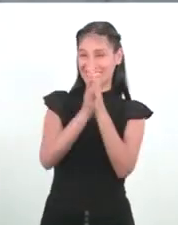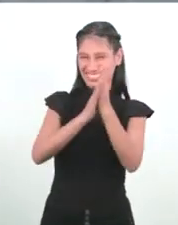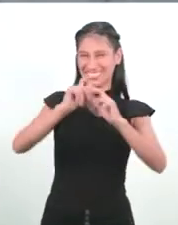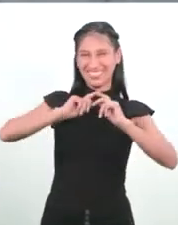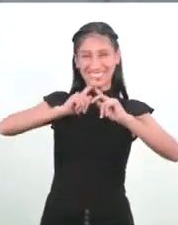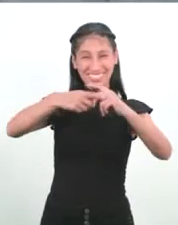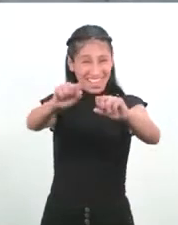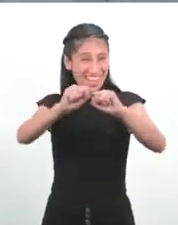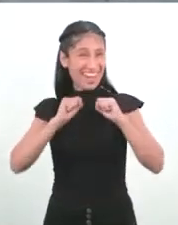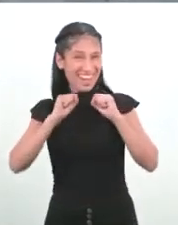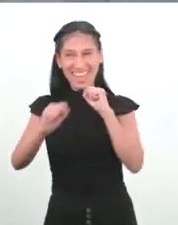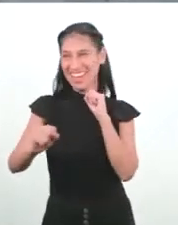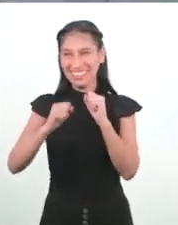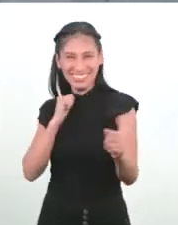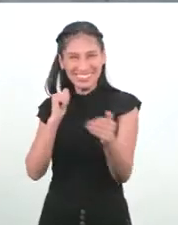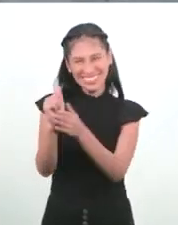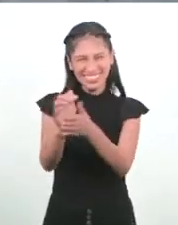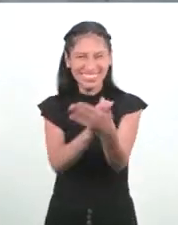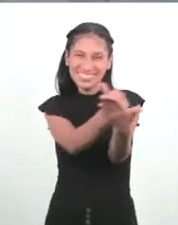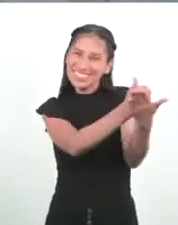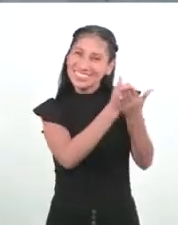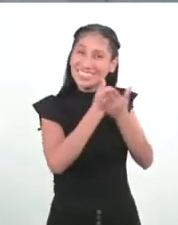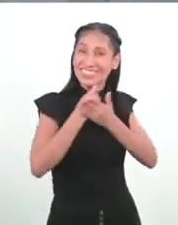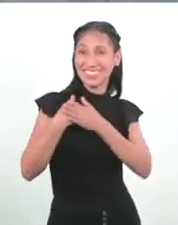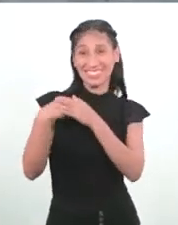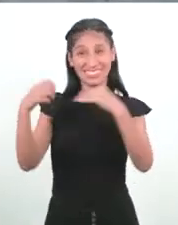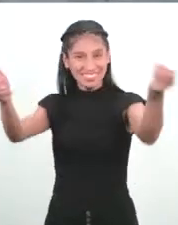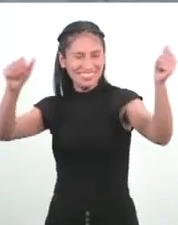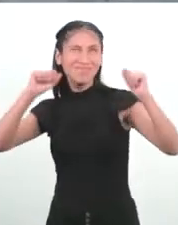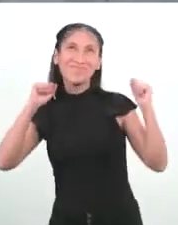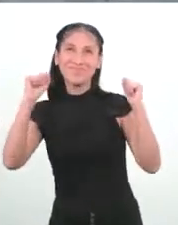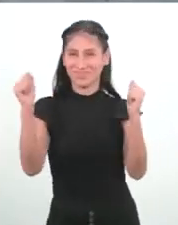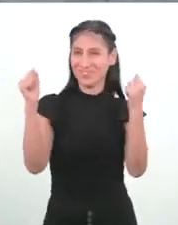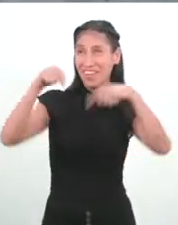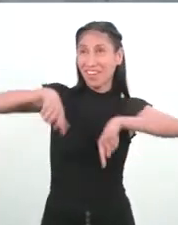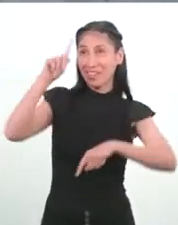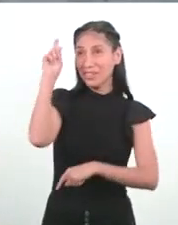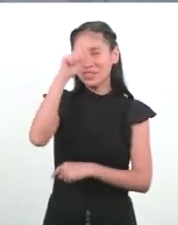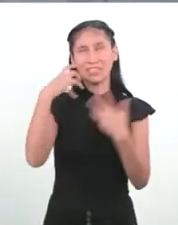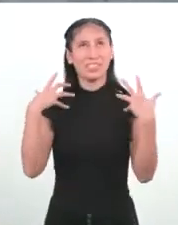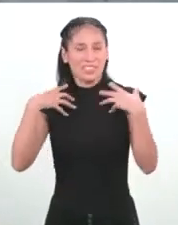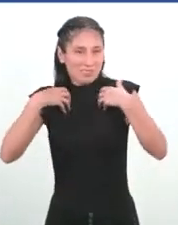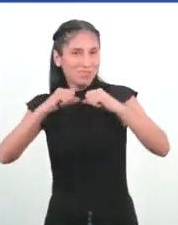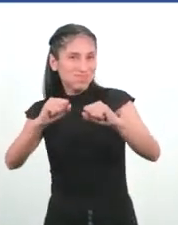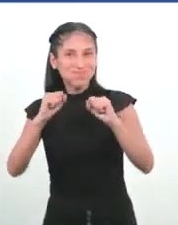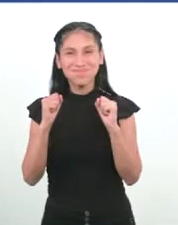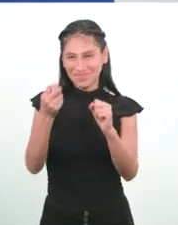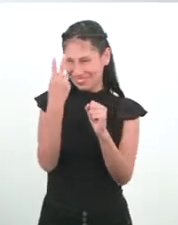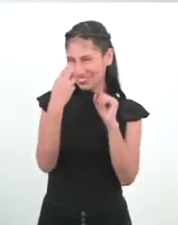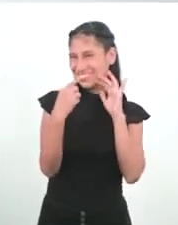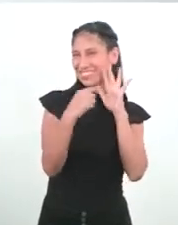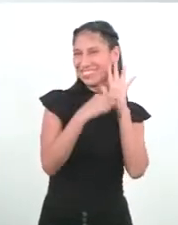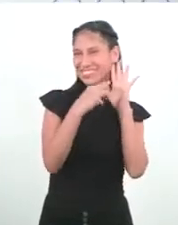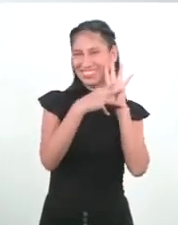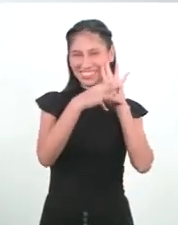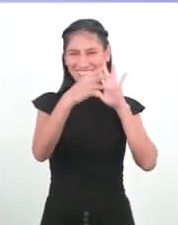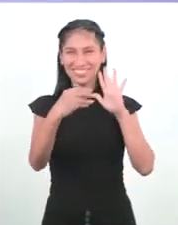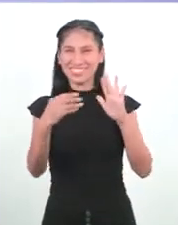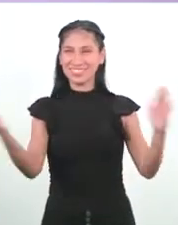Activarte, que me da las energías que mi cuerpo y mente necesitan para momentos como este.